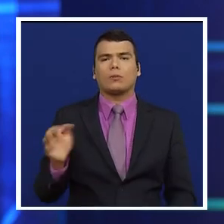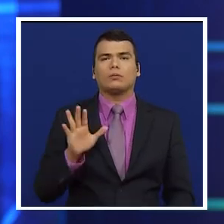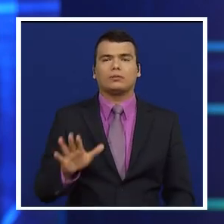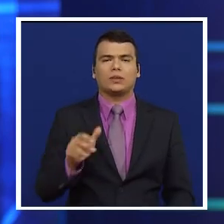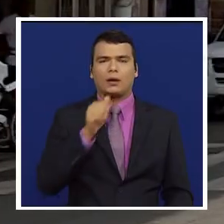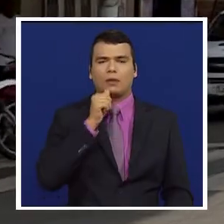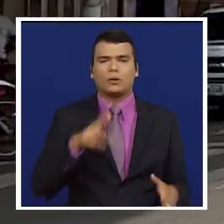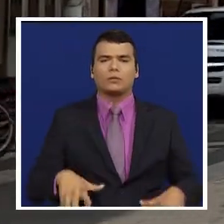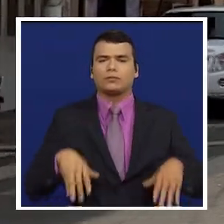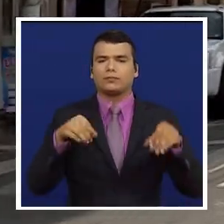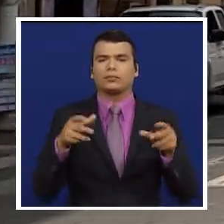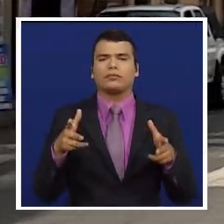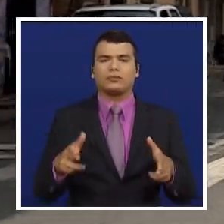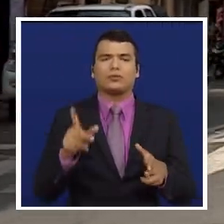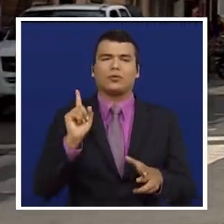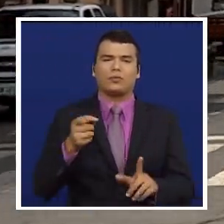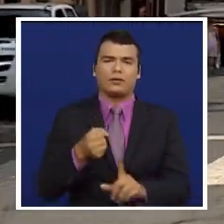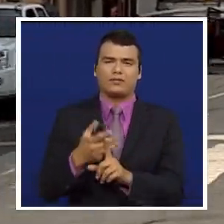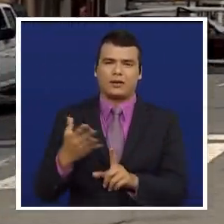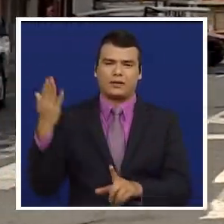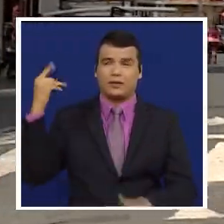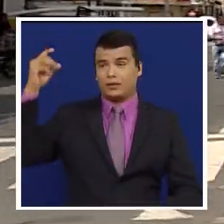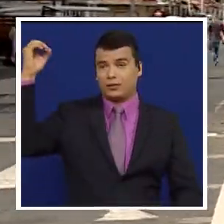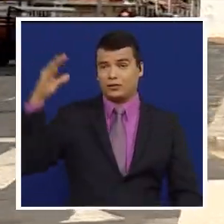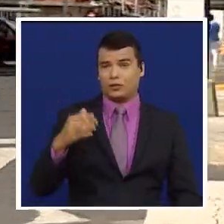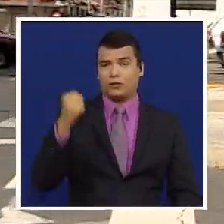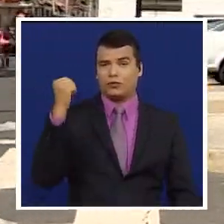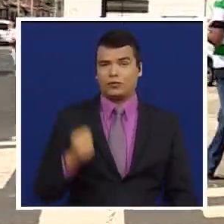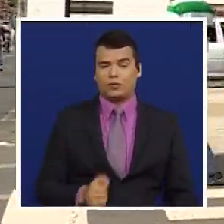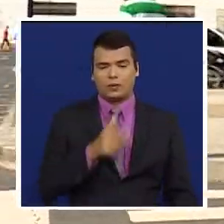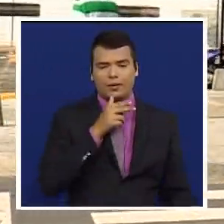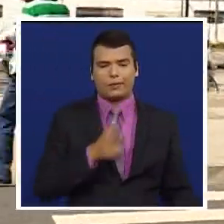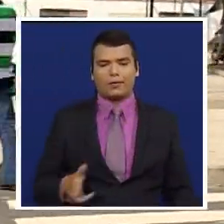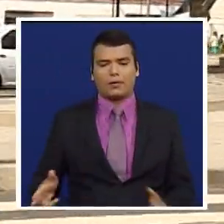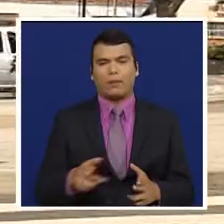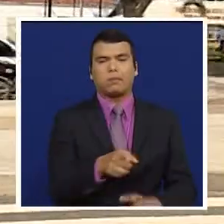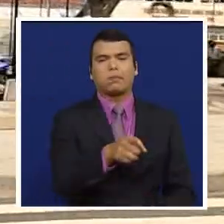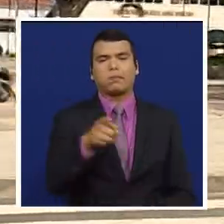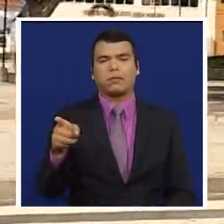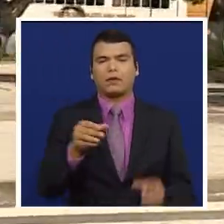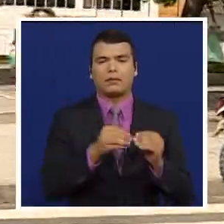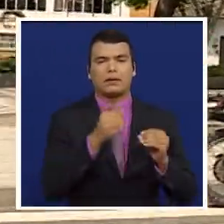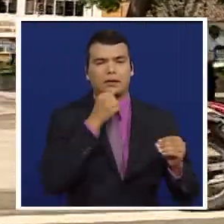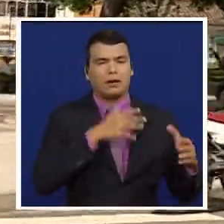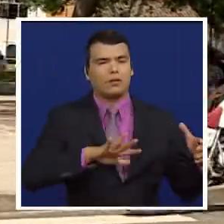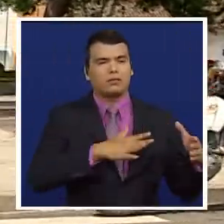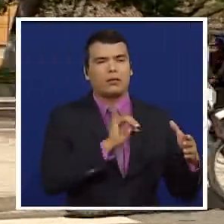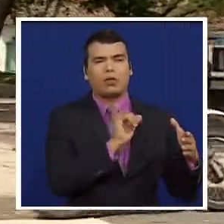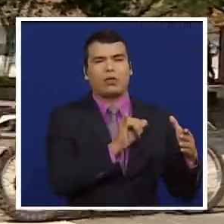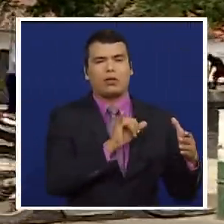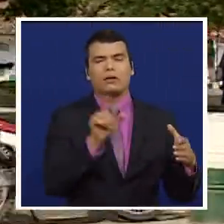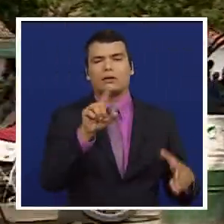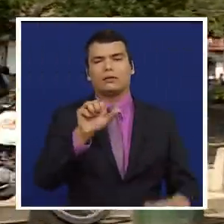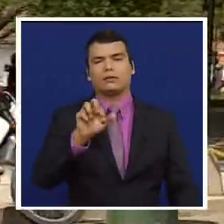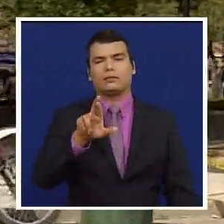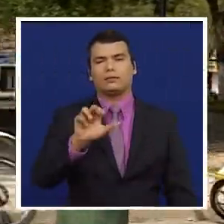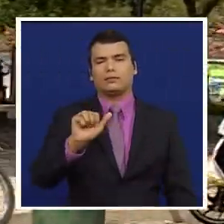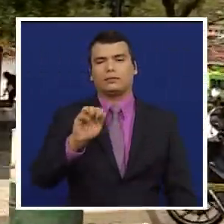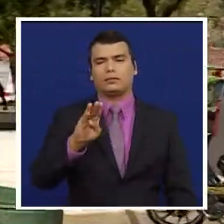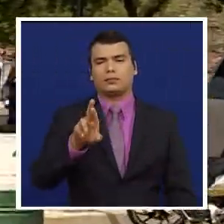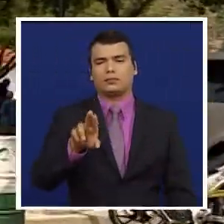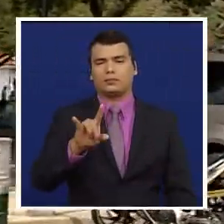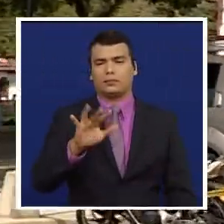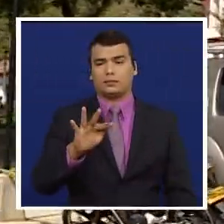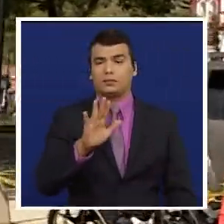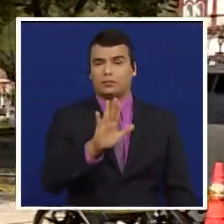debe al impacto que el fenómeno del Niño causó en las fuentes hídricas de la zona y en el embalse Sara Brut, ubicado en el norte del Valle del